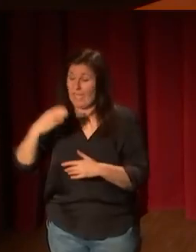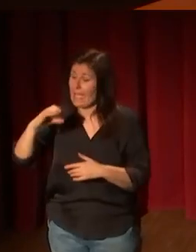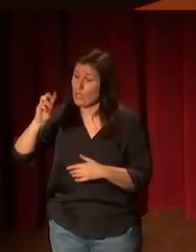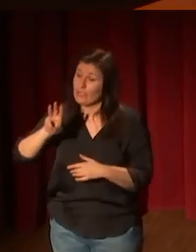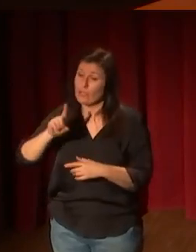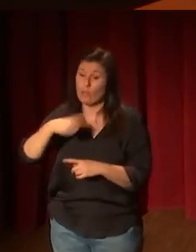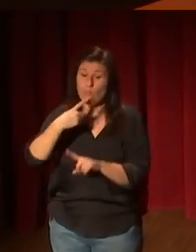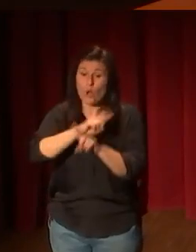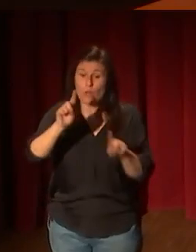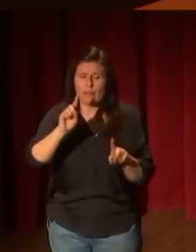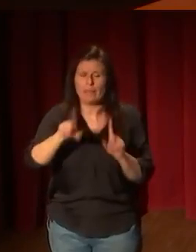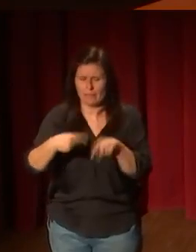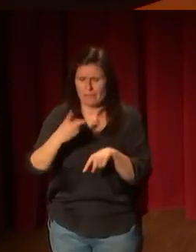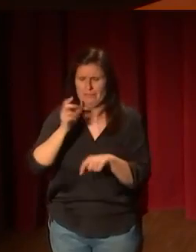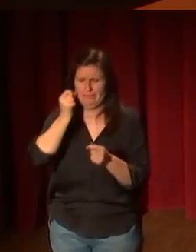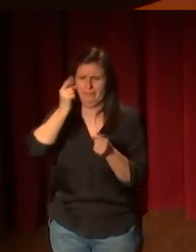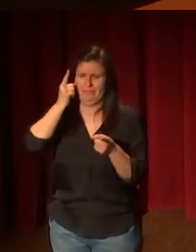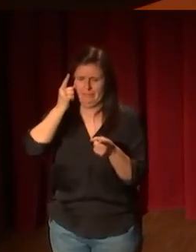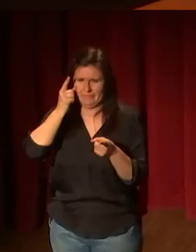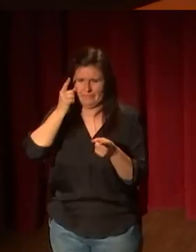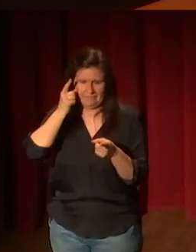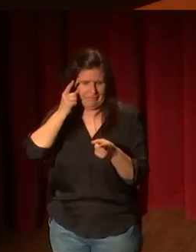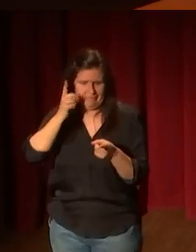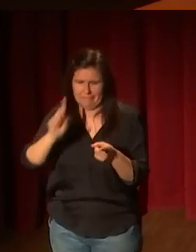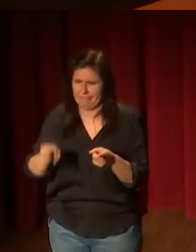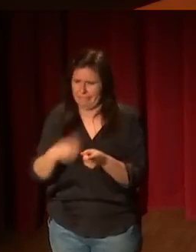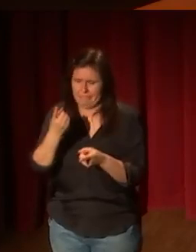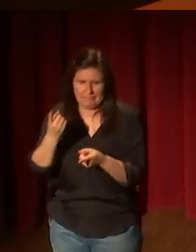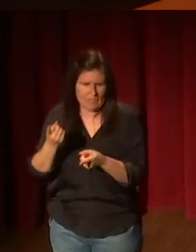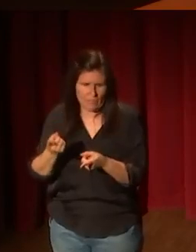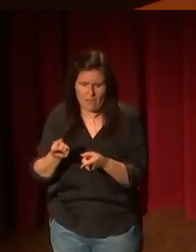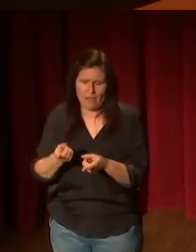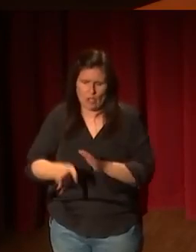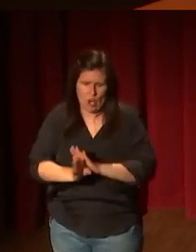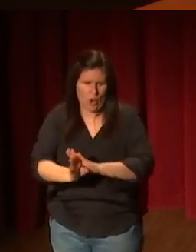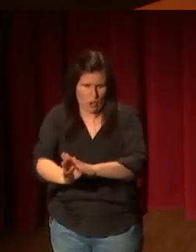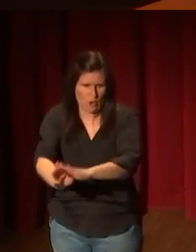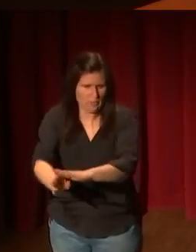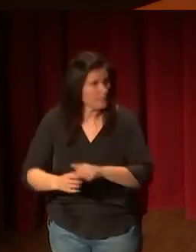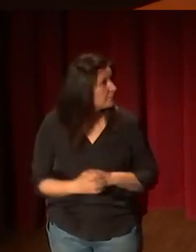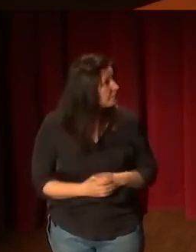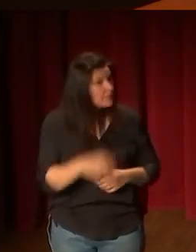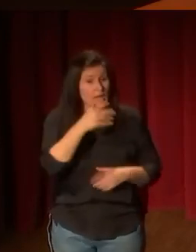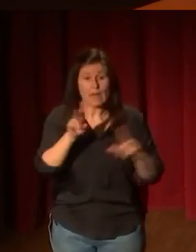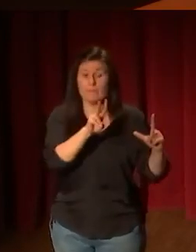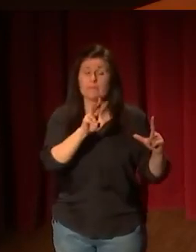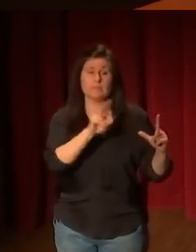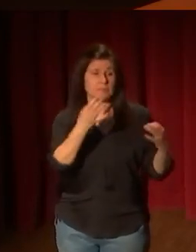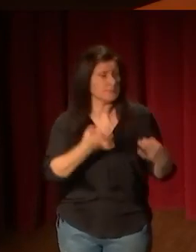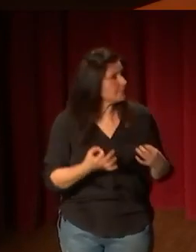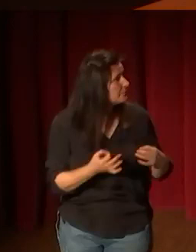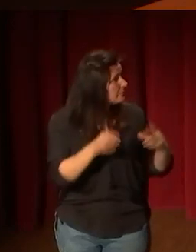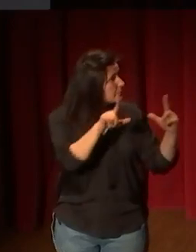ya veremos que sigue teniendo una cierta vigencia lo que estamos viendo ahora es una imagen